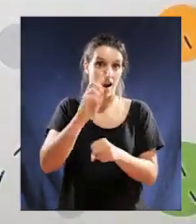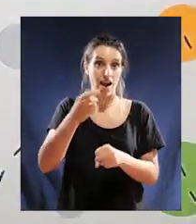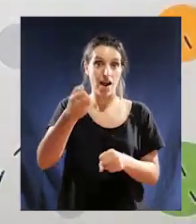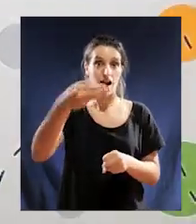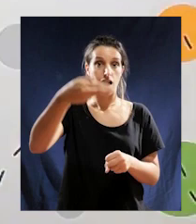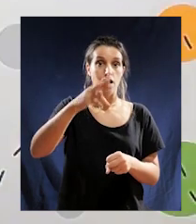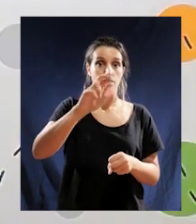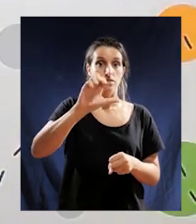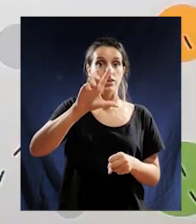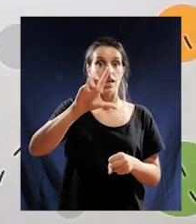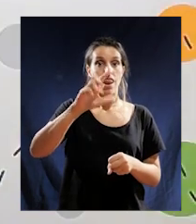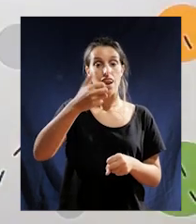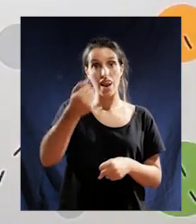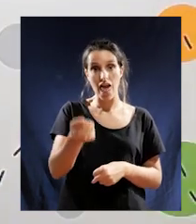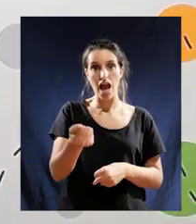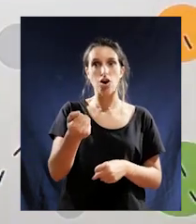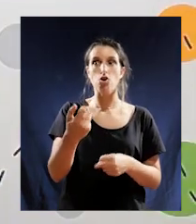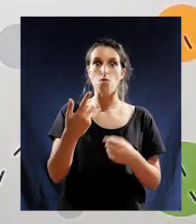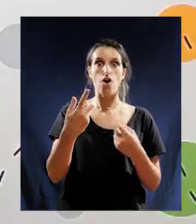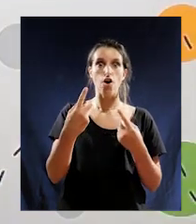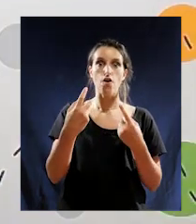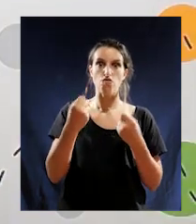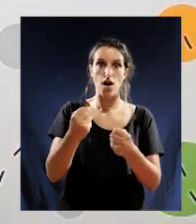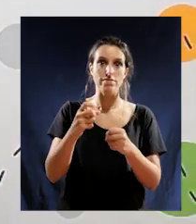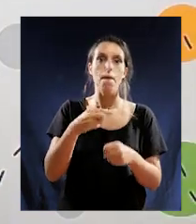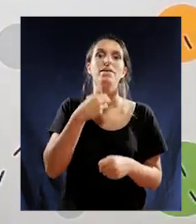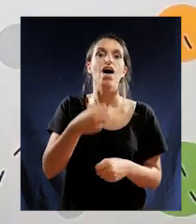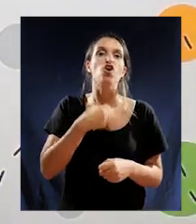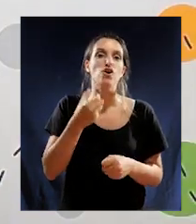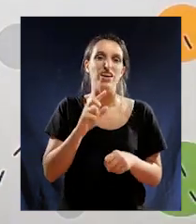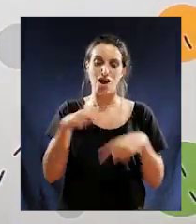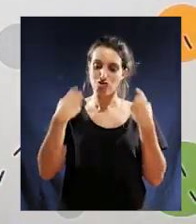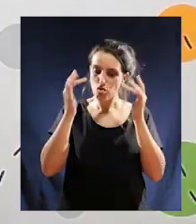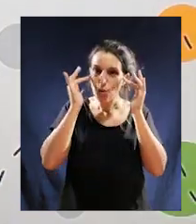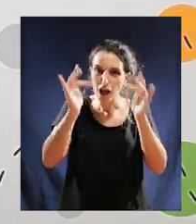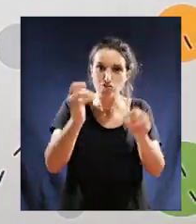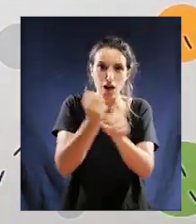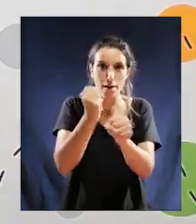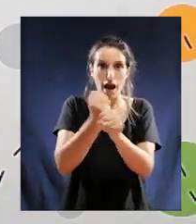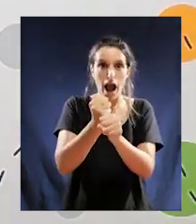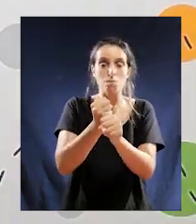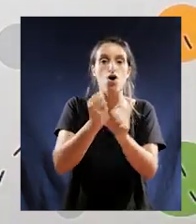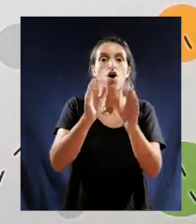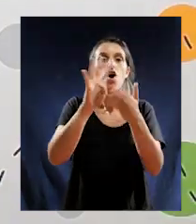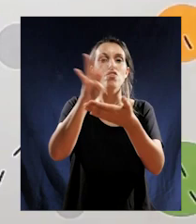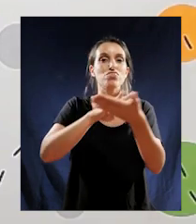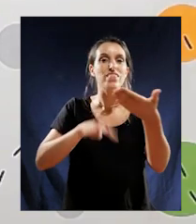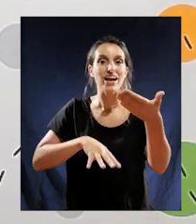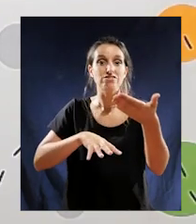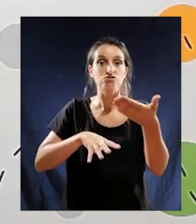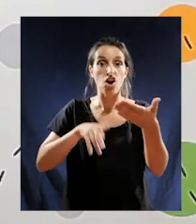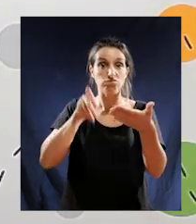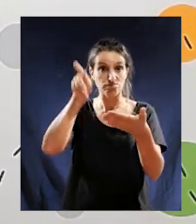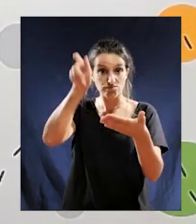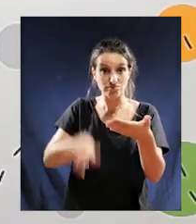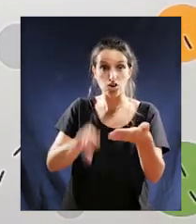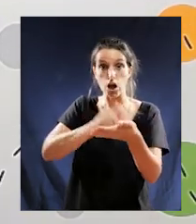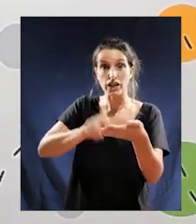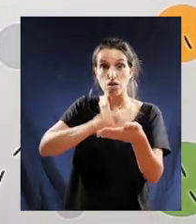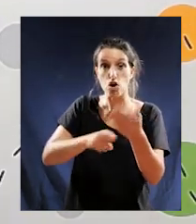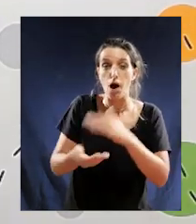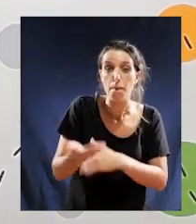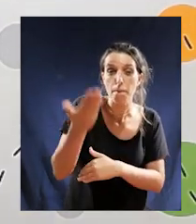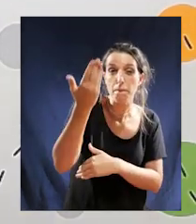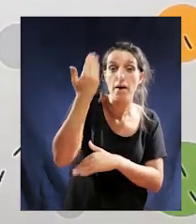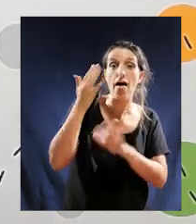diker realmente una referencia muy fuerte para los que están en el campo de la pedagogía lo que estamos en el campo de la pedagogía un texto que se